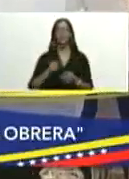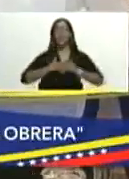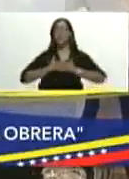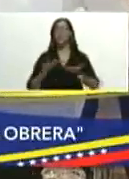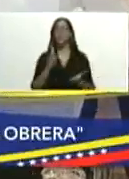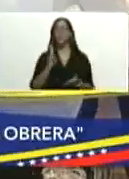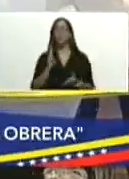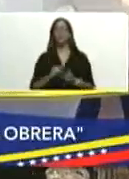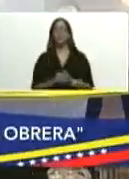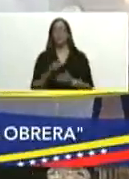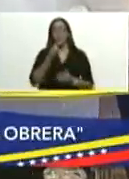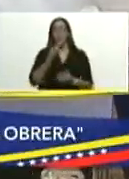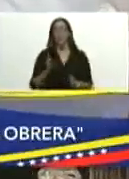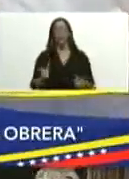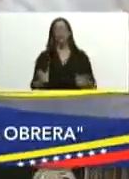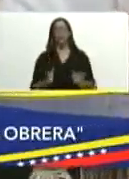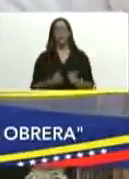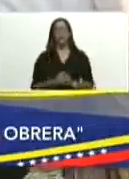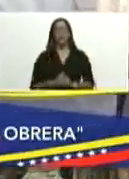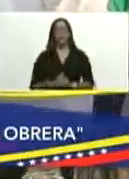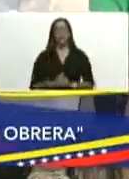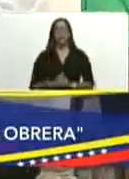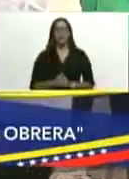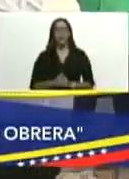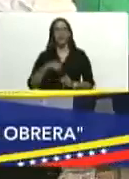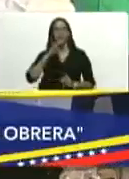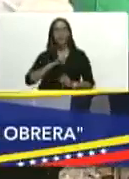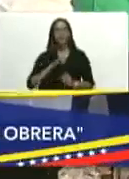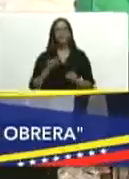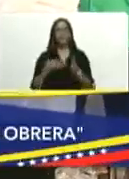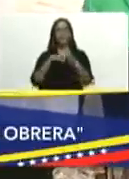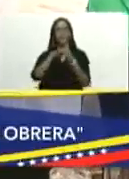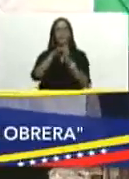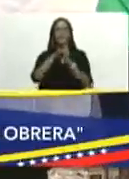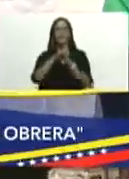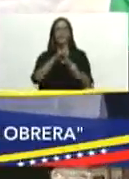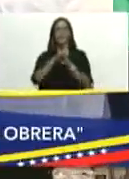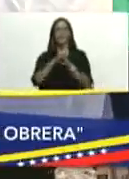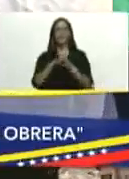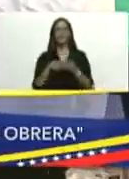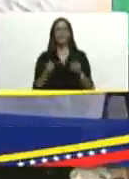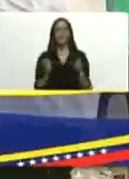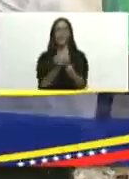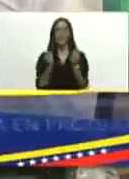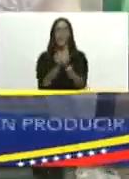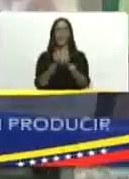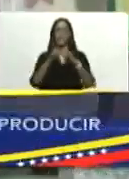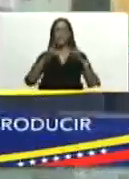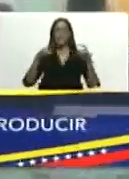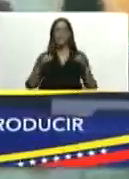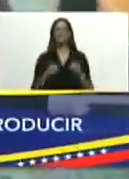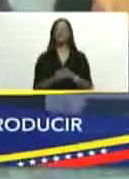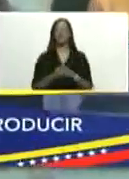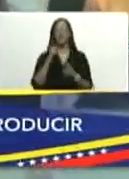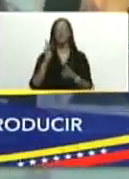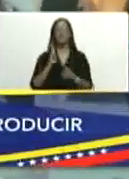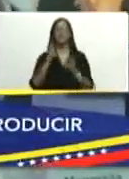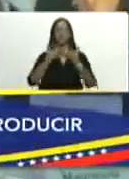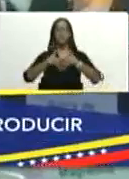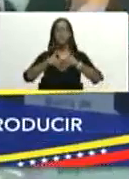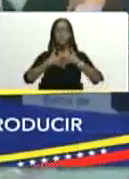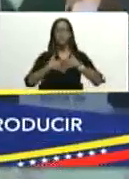bueno es que estar encadenando la mina de magnetita las Industrias todos los